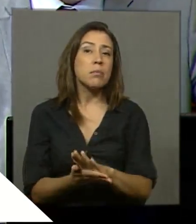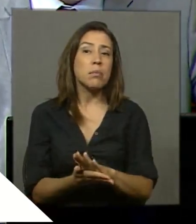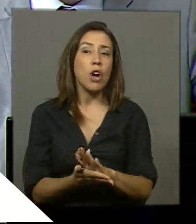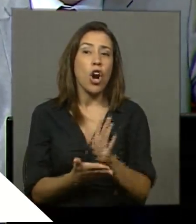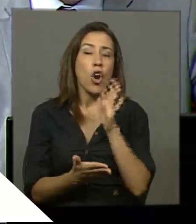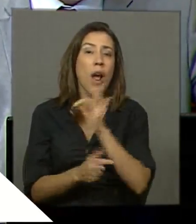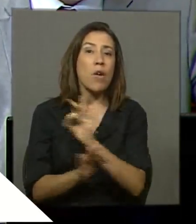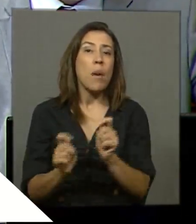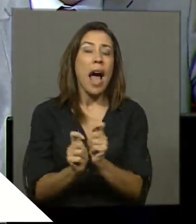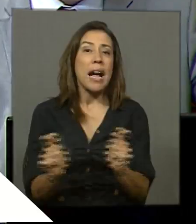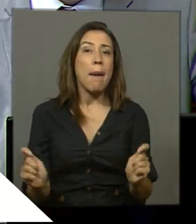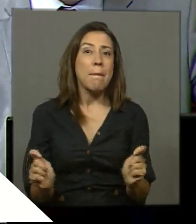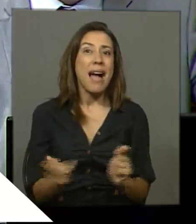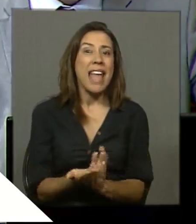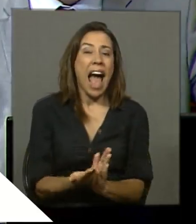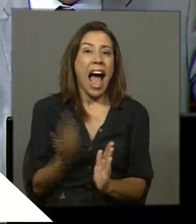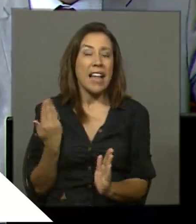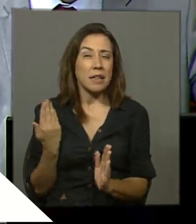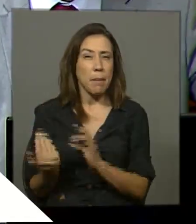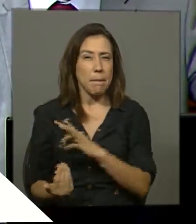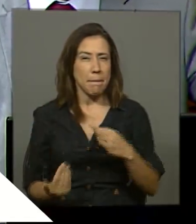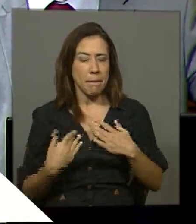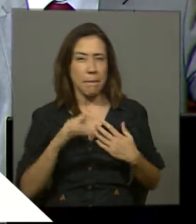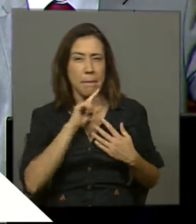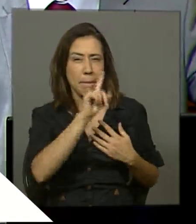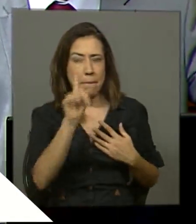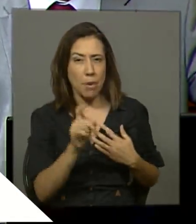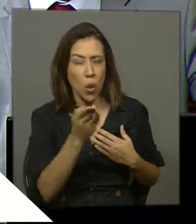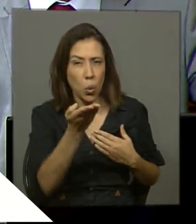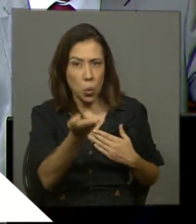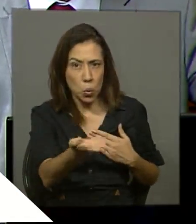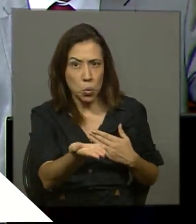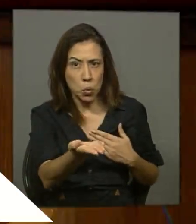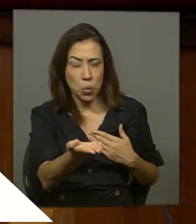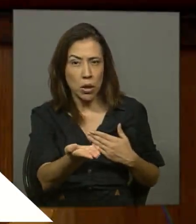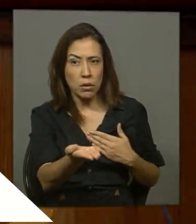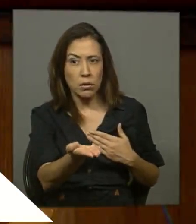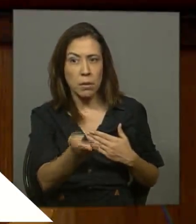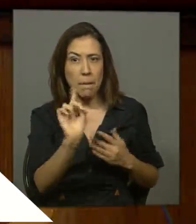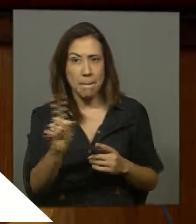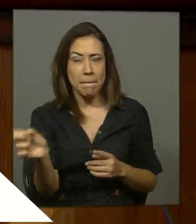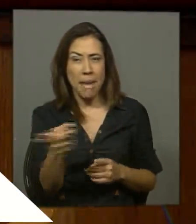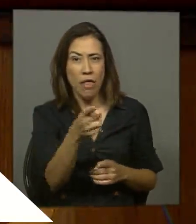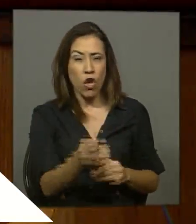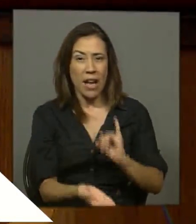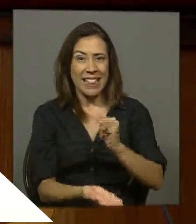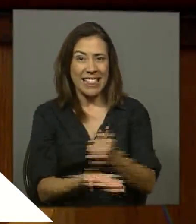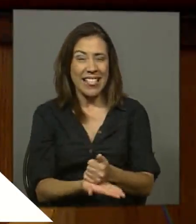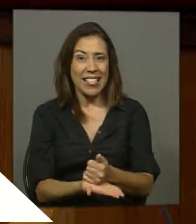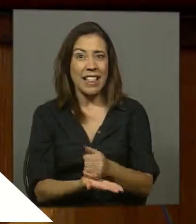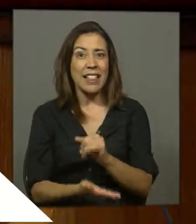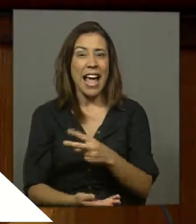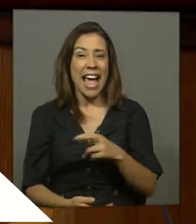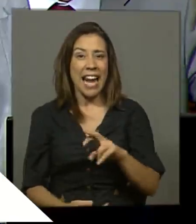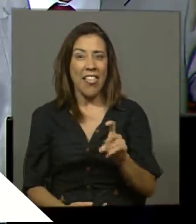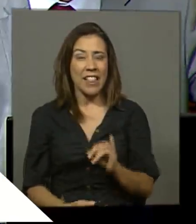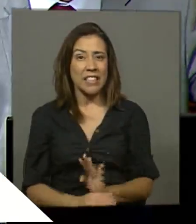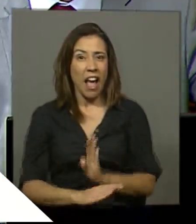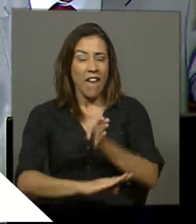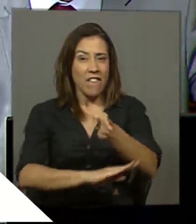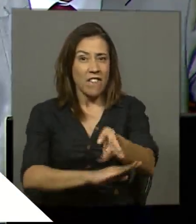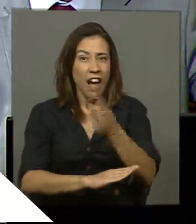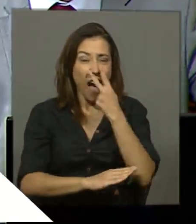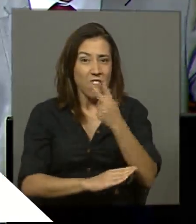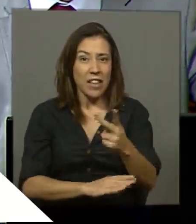no tener esta campaña previa ministro le pregunto usted envió al intendente Hernández a visitar